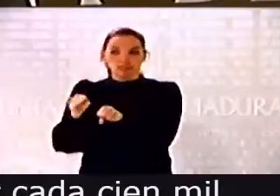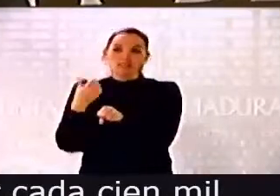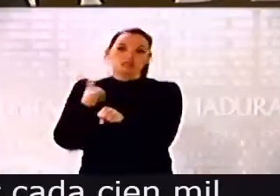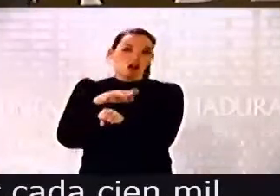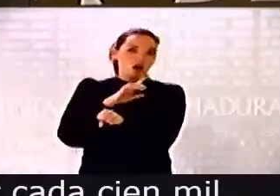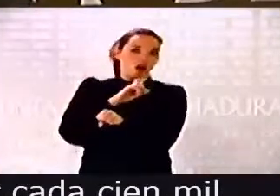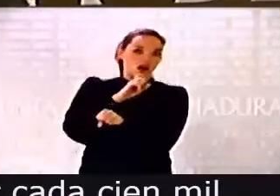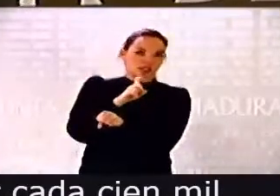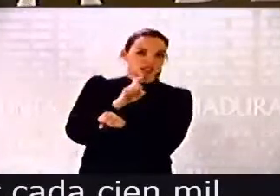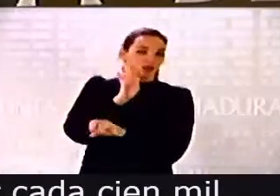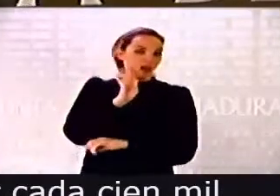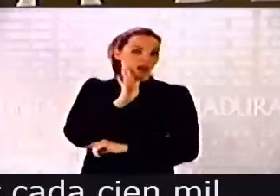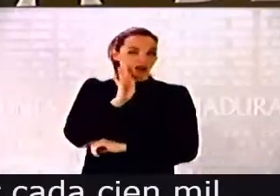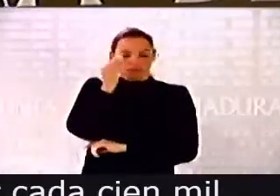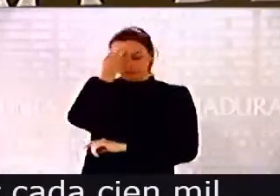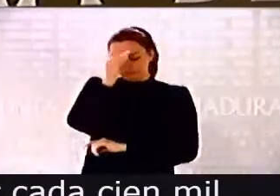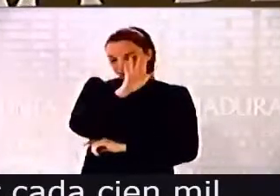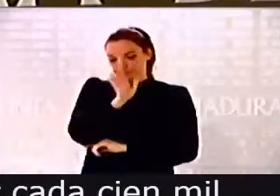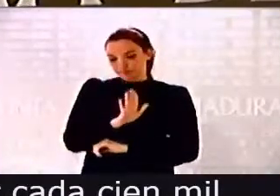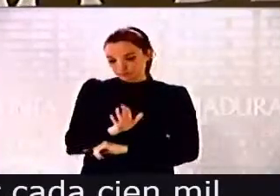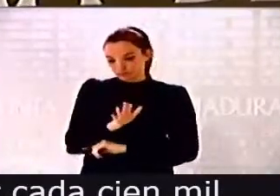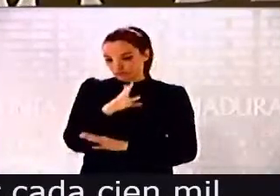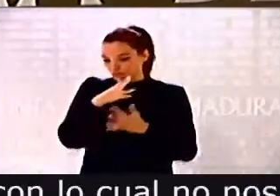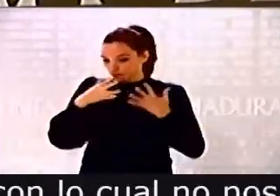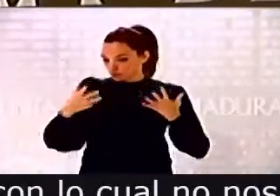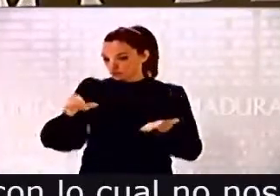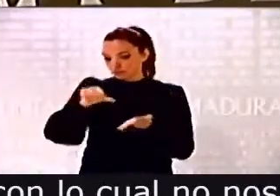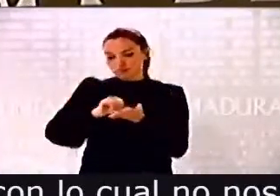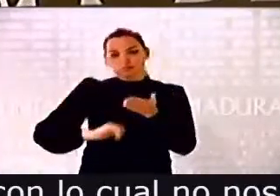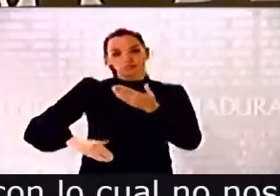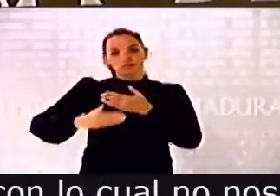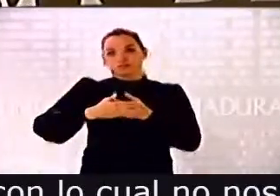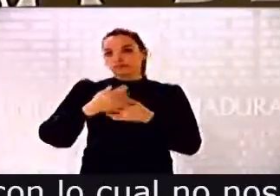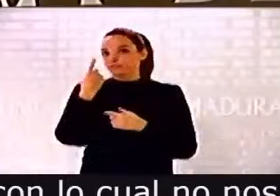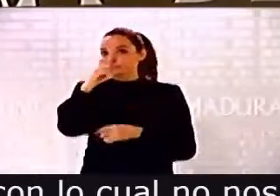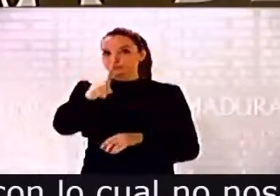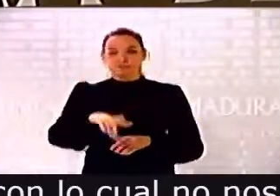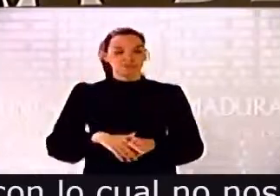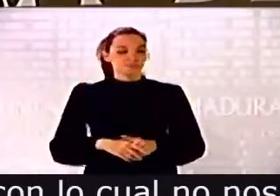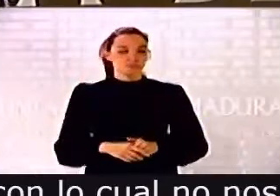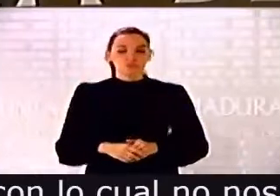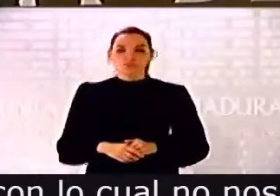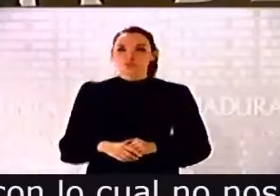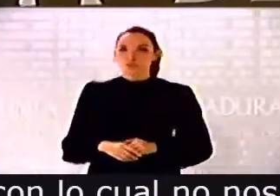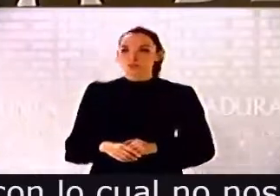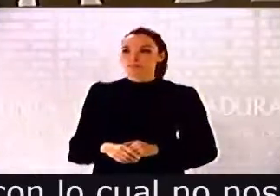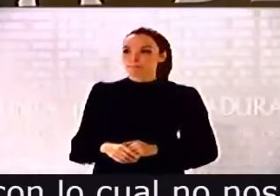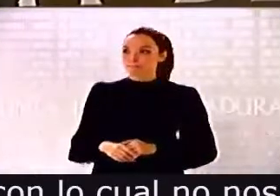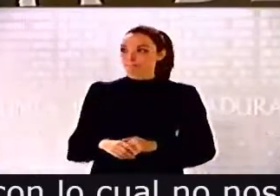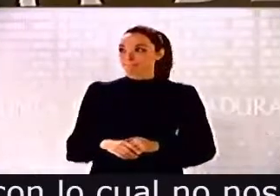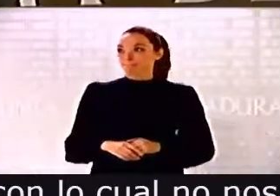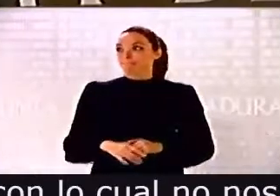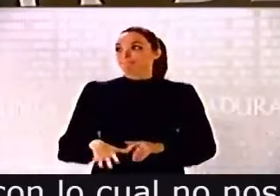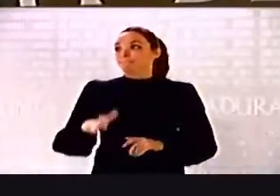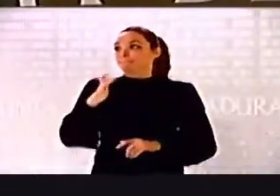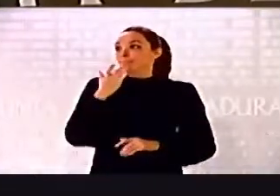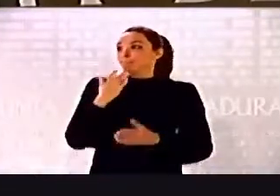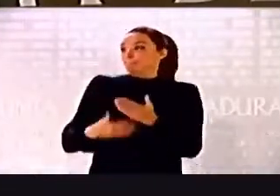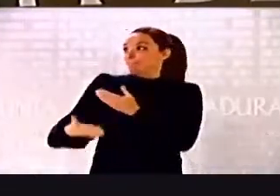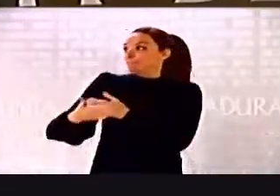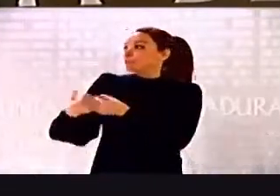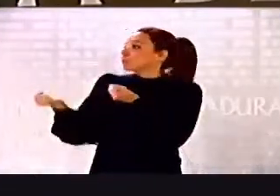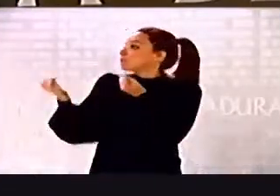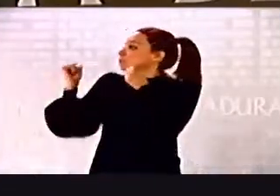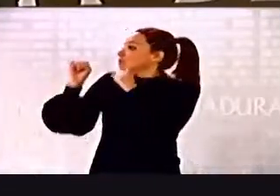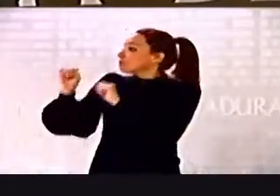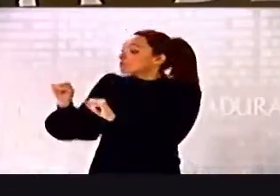cual, no nos parece que en este momento tengamos que perimetrar esa ciudad. Cuando perimetramos estamos conculcando